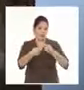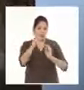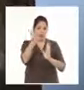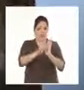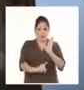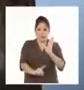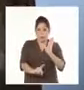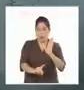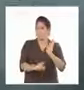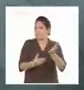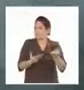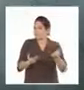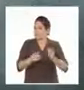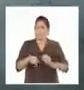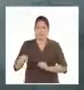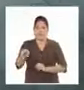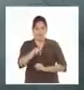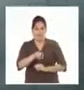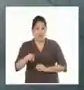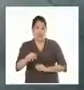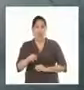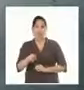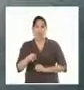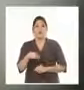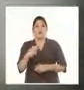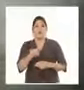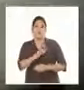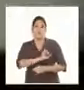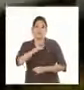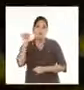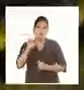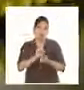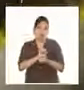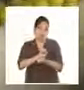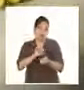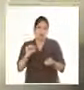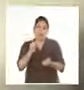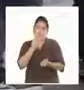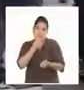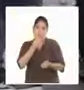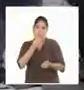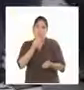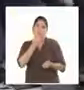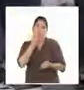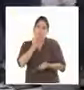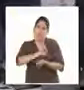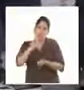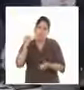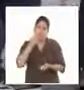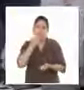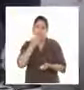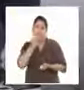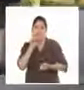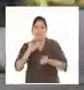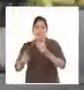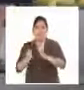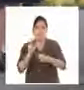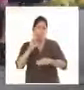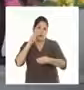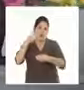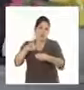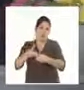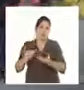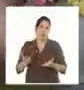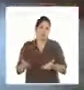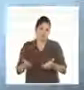energía eléctrica en Cuba. En las acciones para alcanzar la soberanía y ahorrar recursos está el valor y el compromiso de los funcionarios